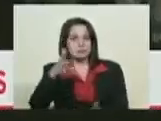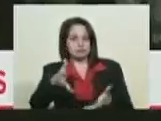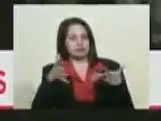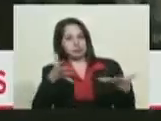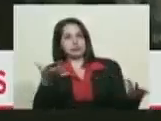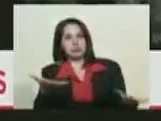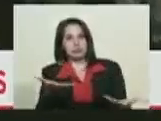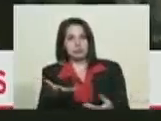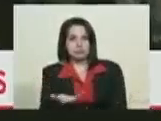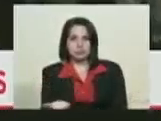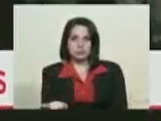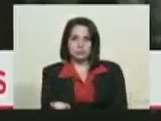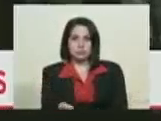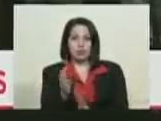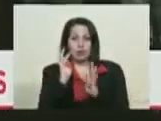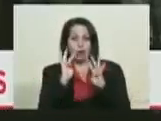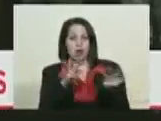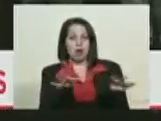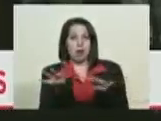140 días.